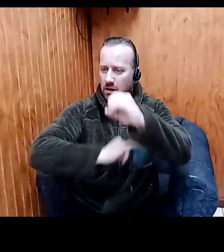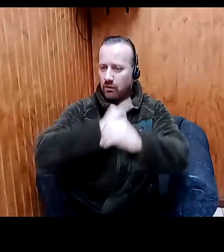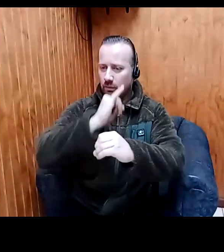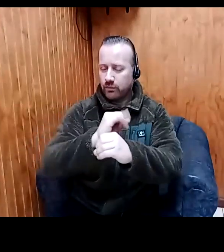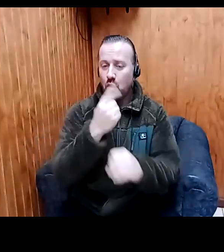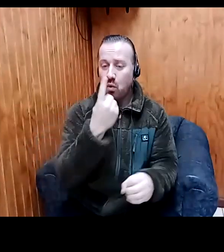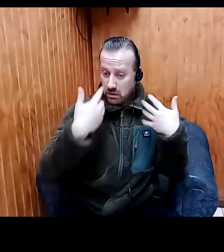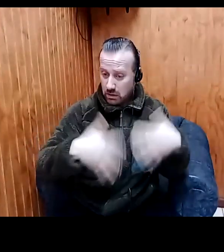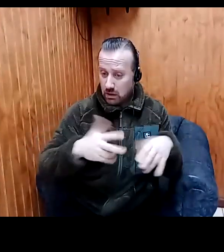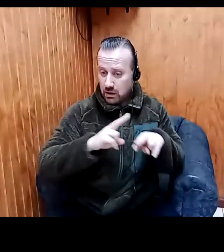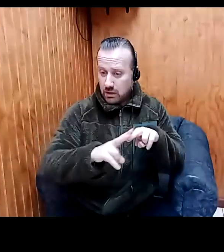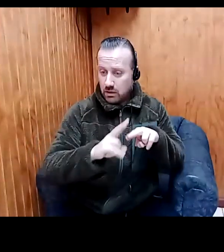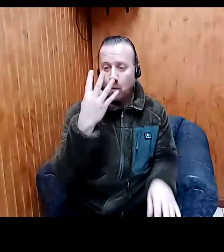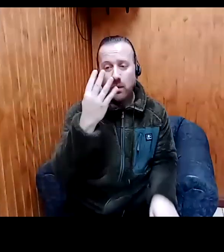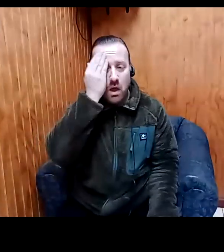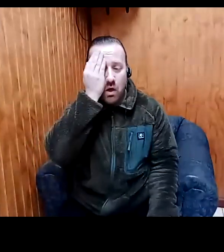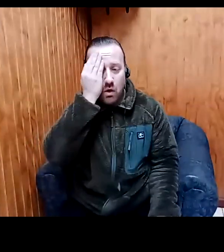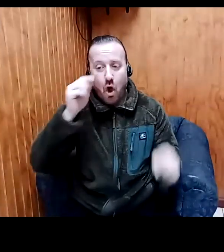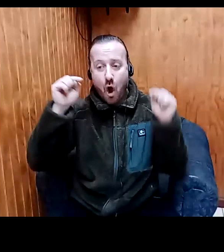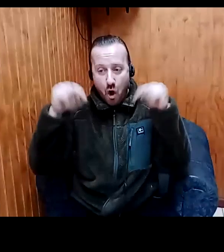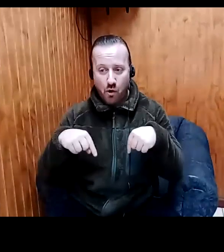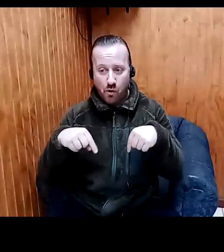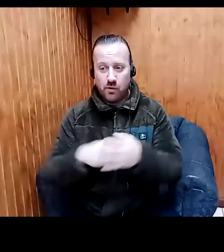que ya realizamos el 4 de agosto, hoy